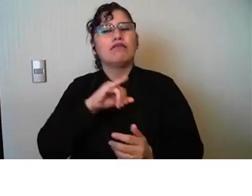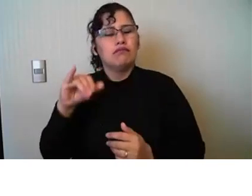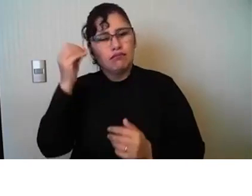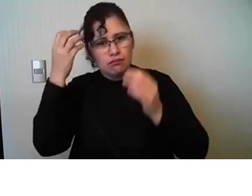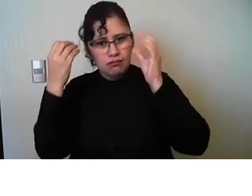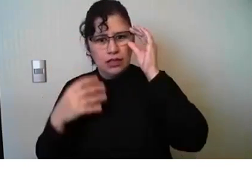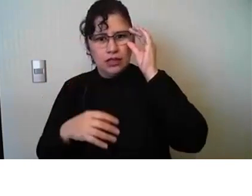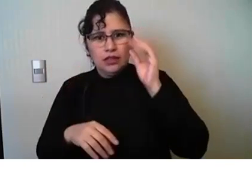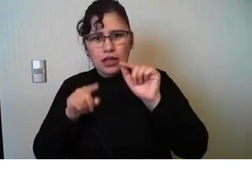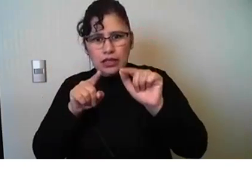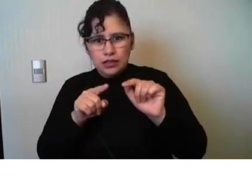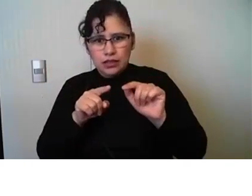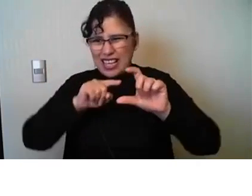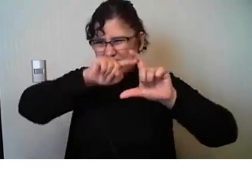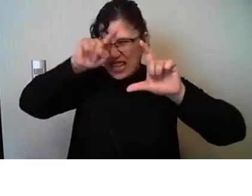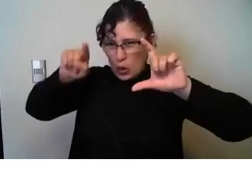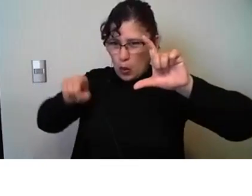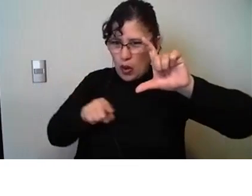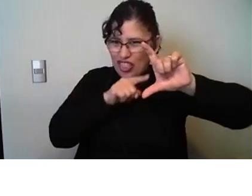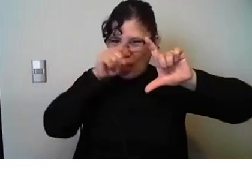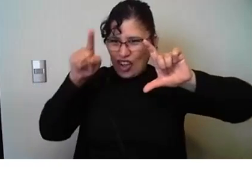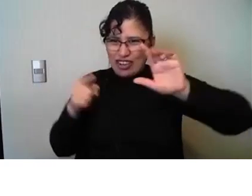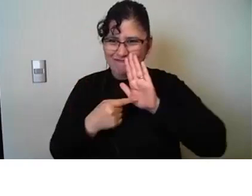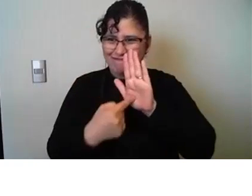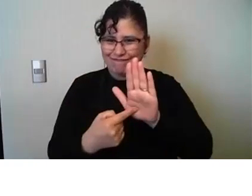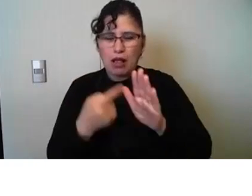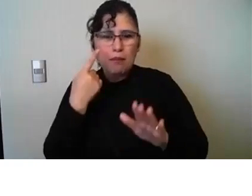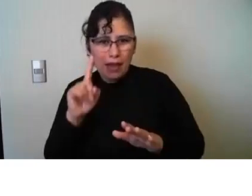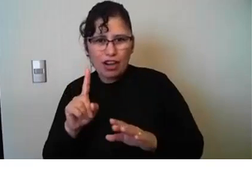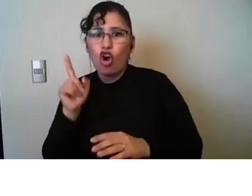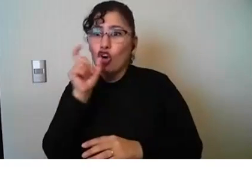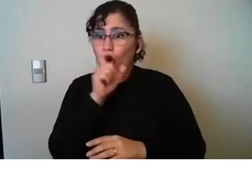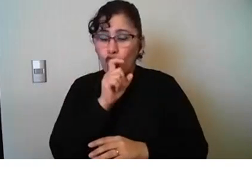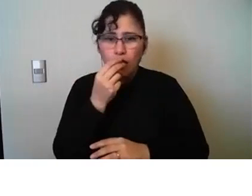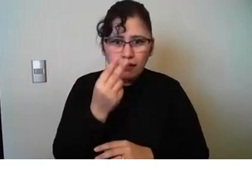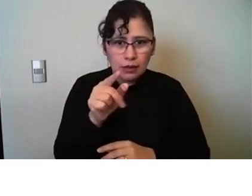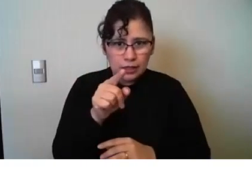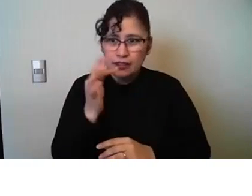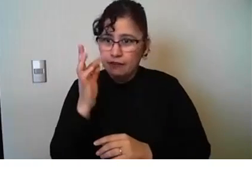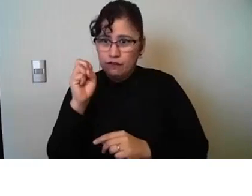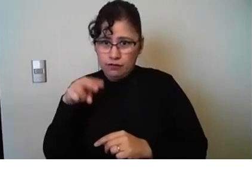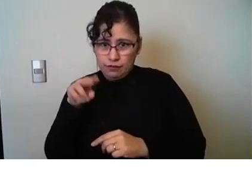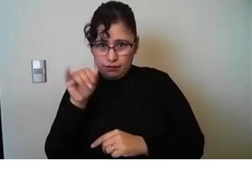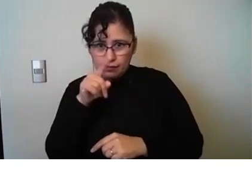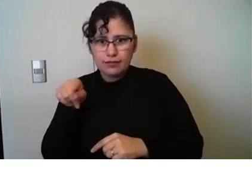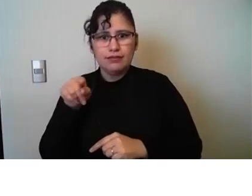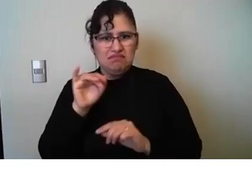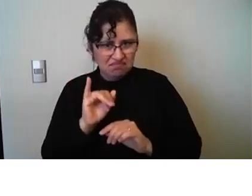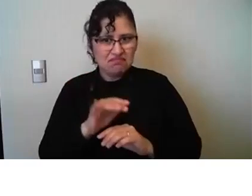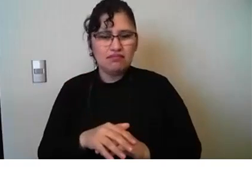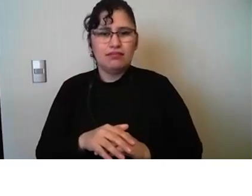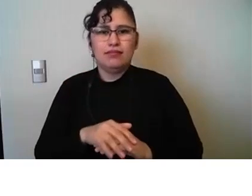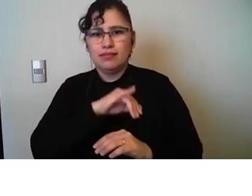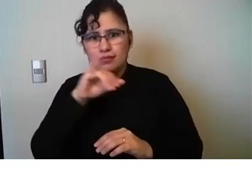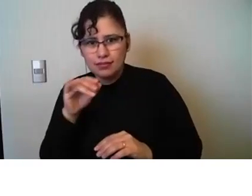esto refleja el circuito, pero en realidad aquí podemos ver en color rojo lo que es el fornix, ¿cierto? Y